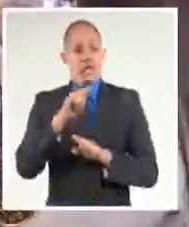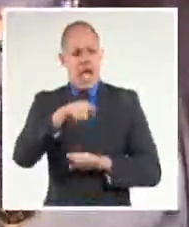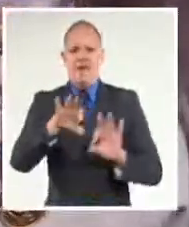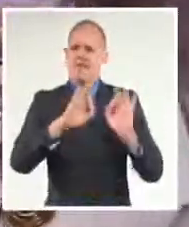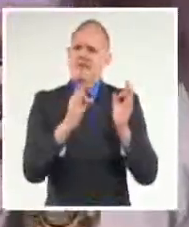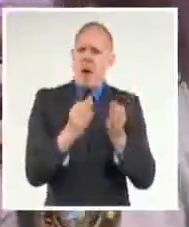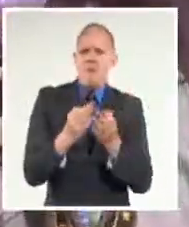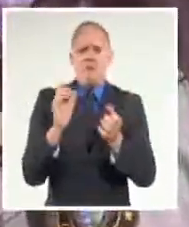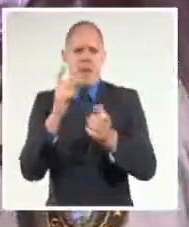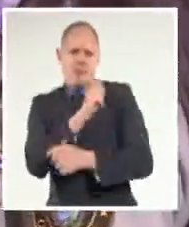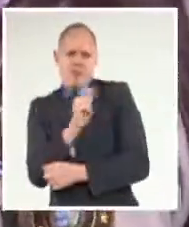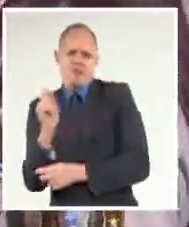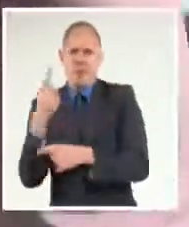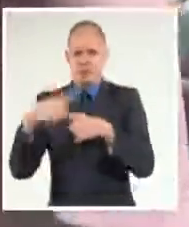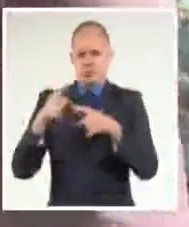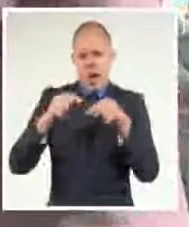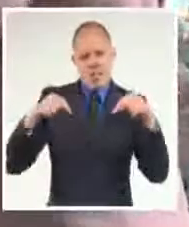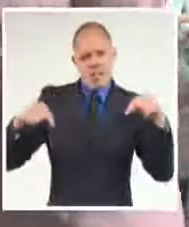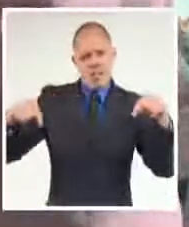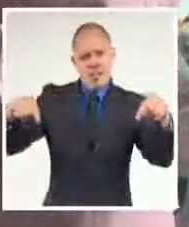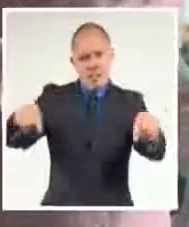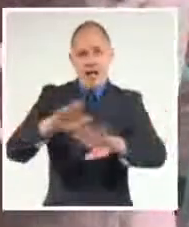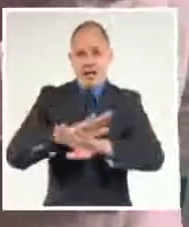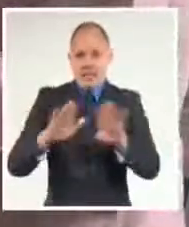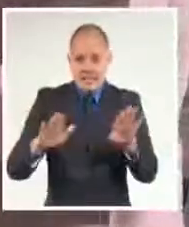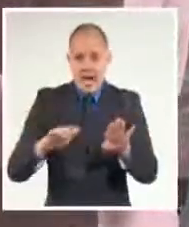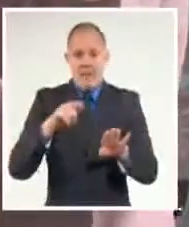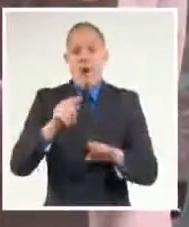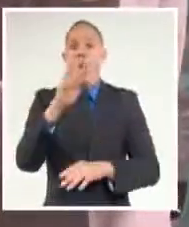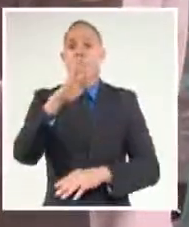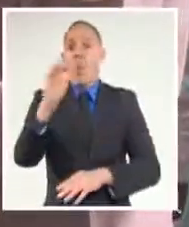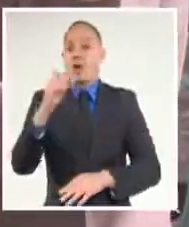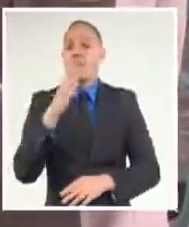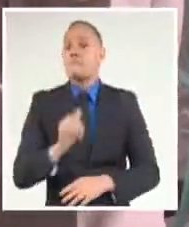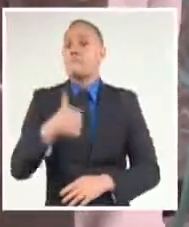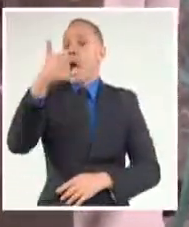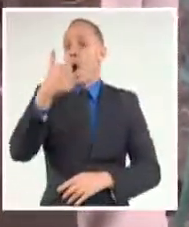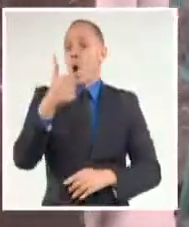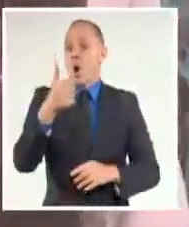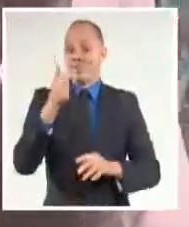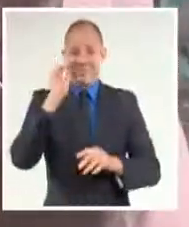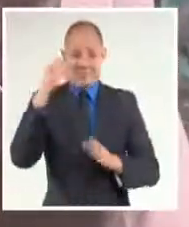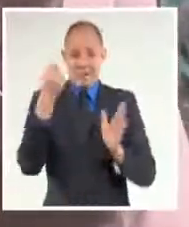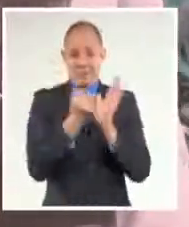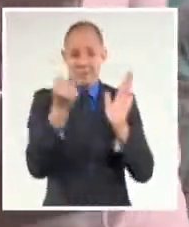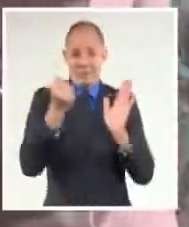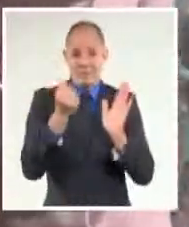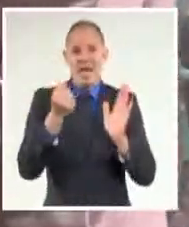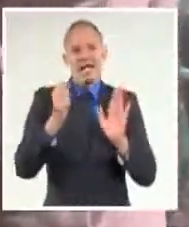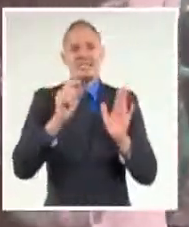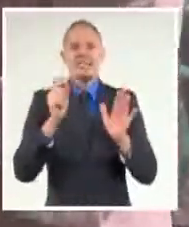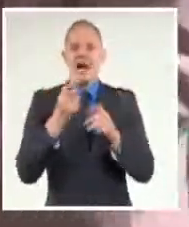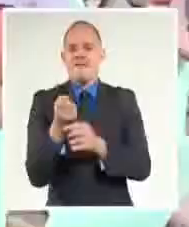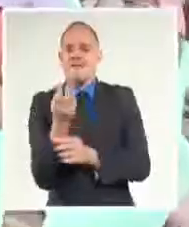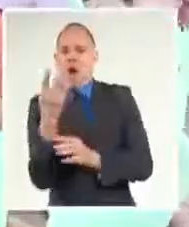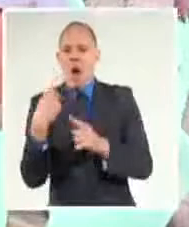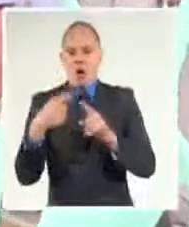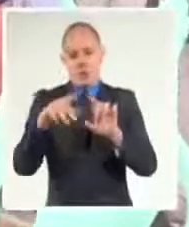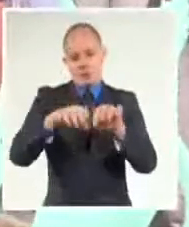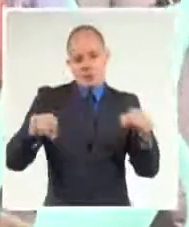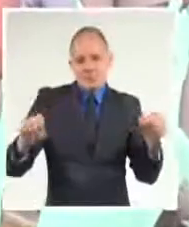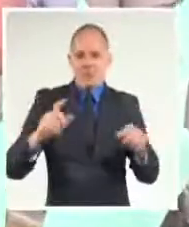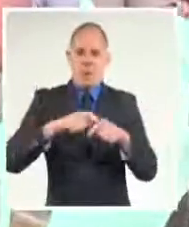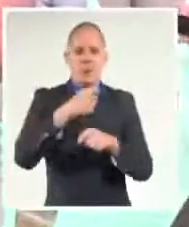familiares, profesores y jefes de la aduana, los 40 mejores graduados de su curso recibieron sus títulos